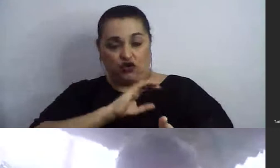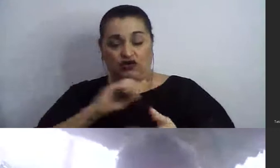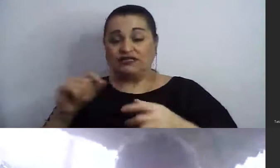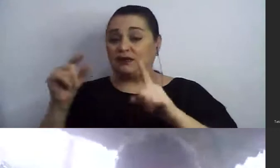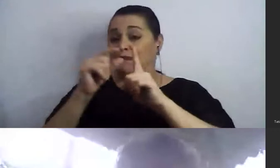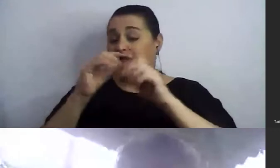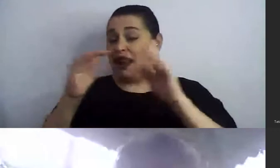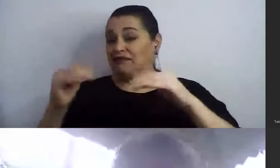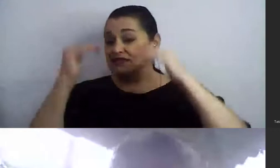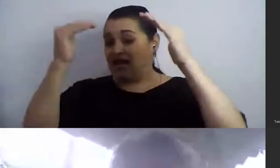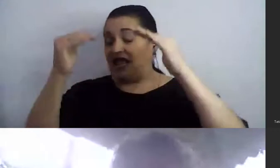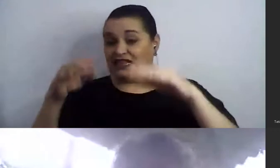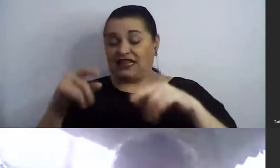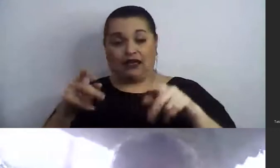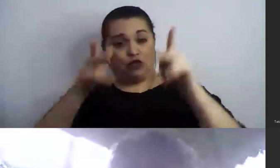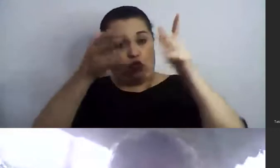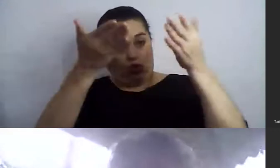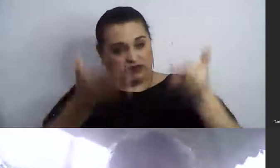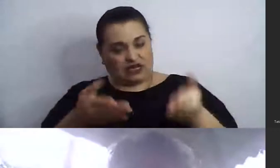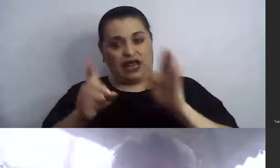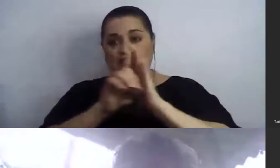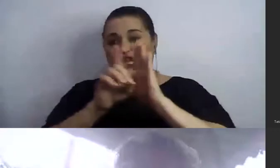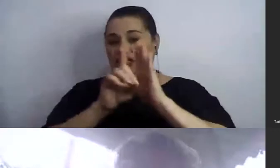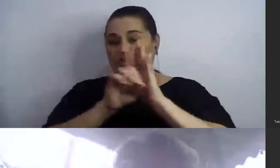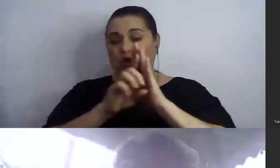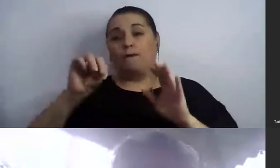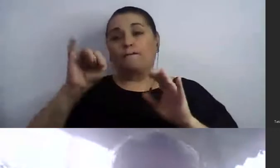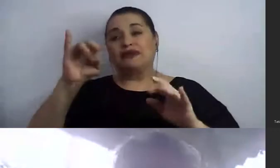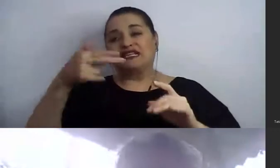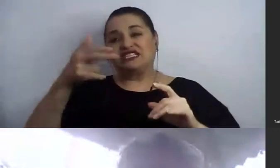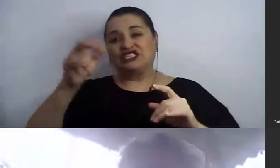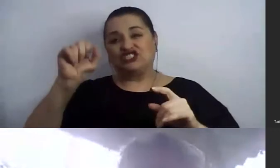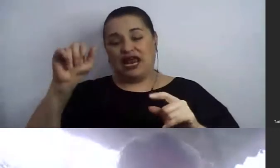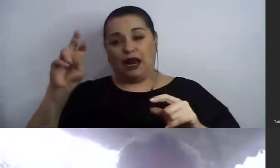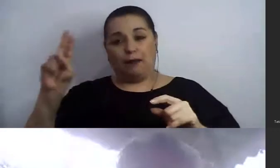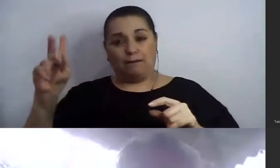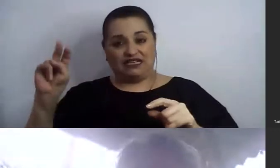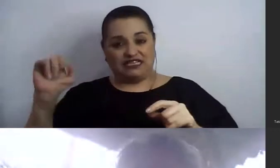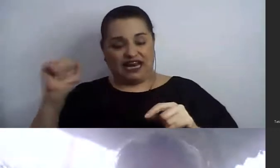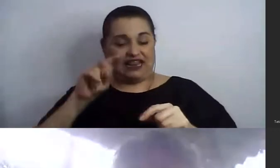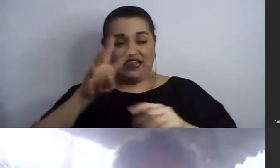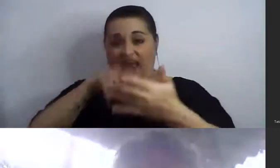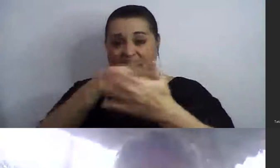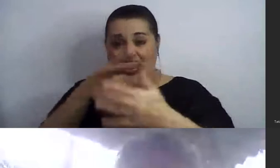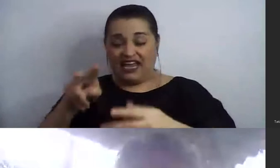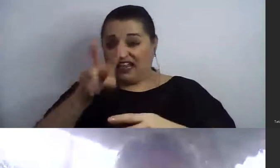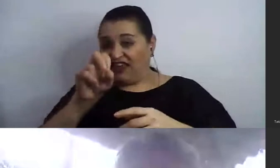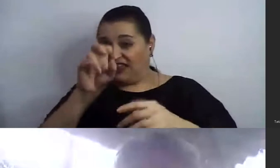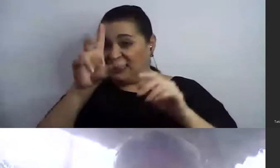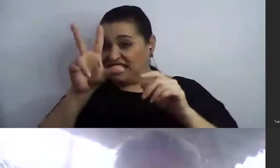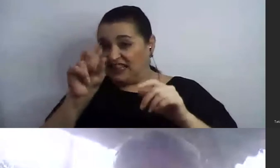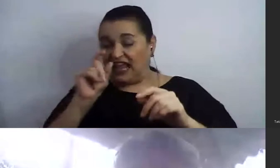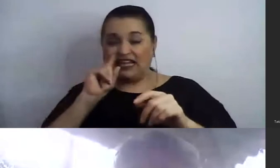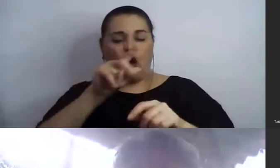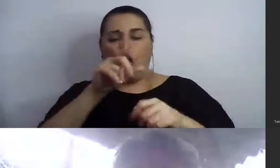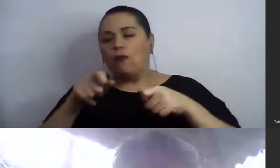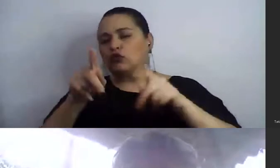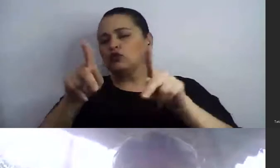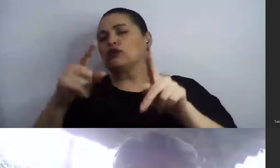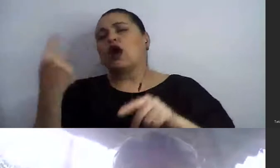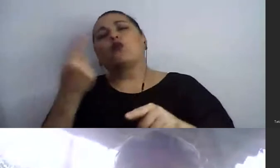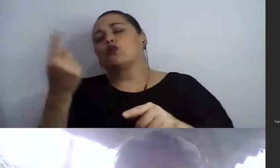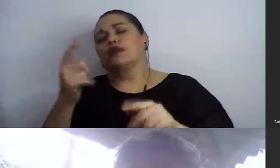comisionada de las Naciones Unidas para los Derechos Humanos doña Michelle Bachelet la agenda 2030 es una oportunidad única para llevar los